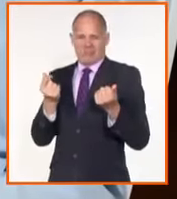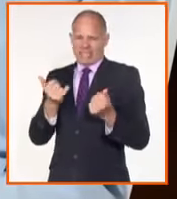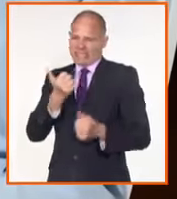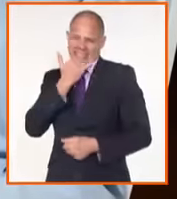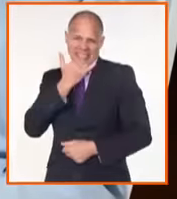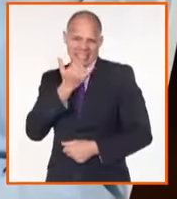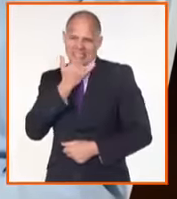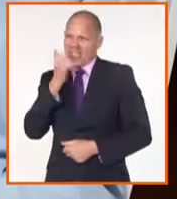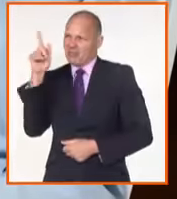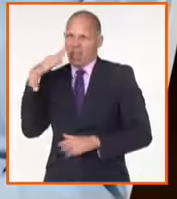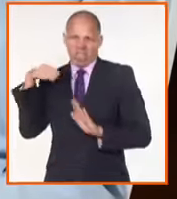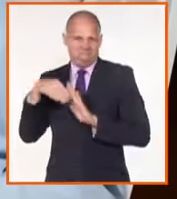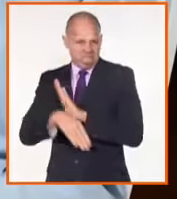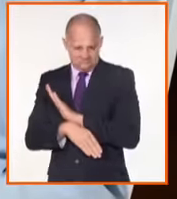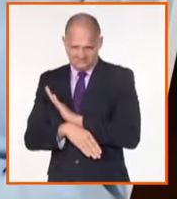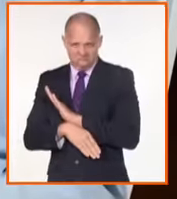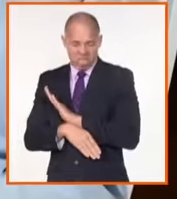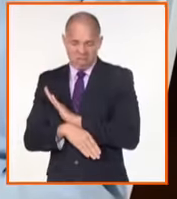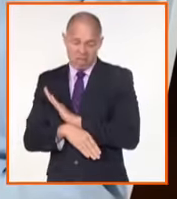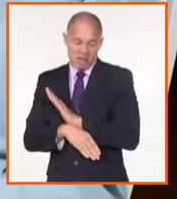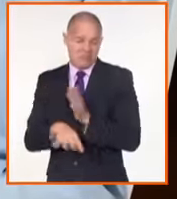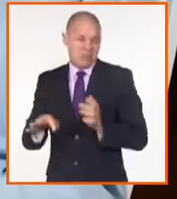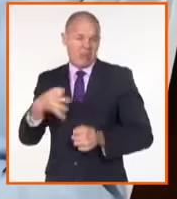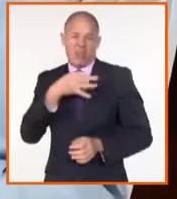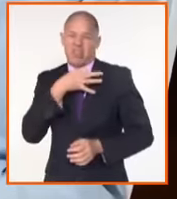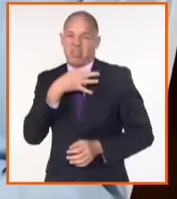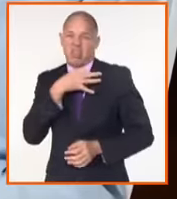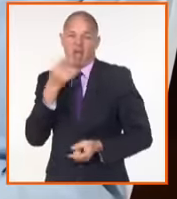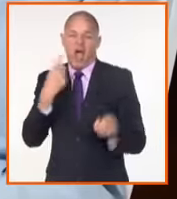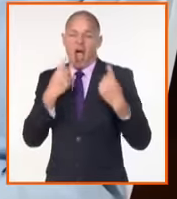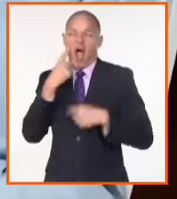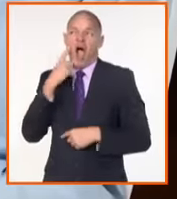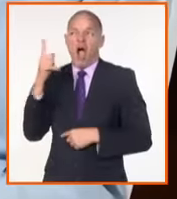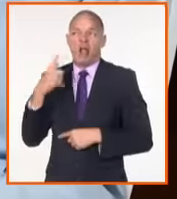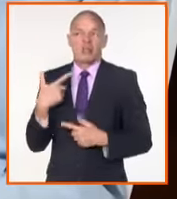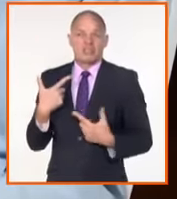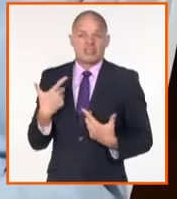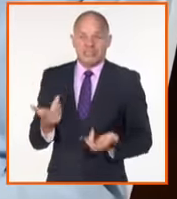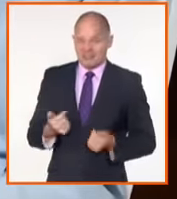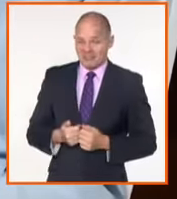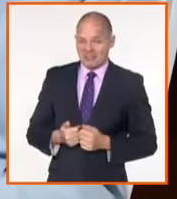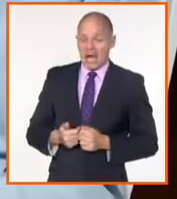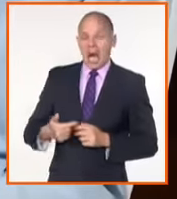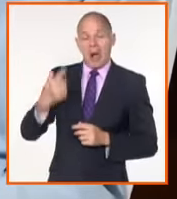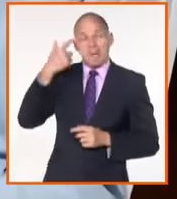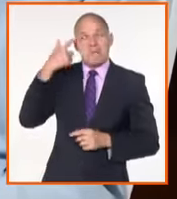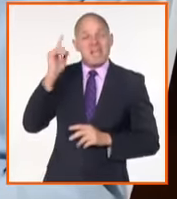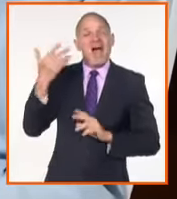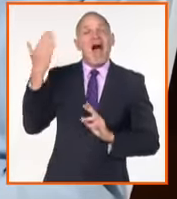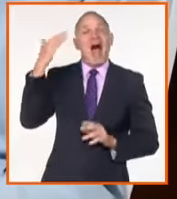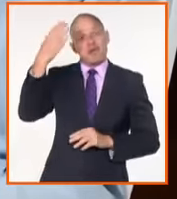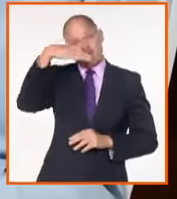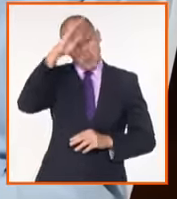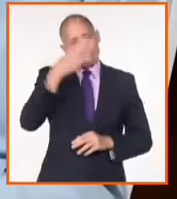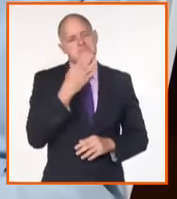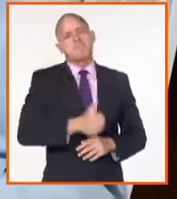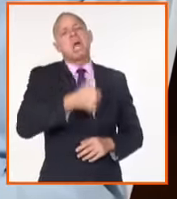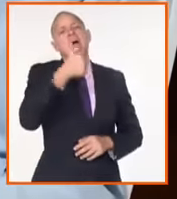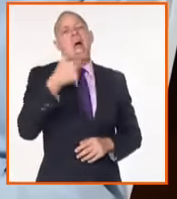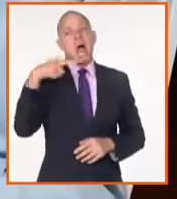incluso que la que pueden estar en Cuba, por lo menos quedan en una situación de más inseguridad social que la que puedan tener en Cuba.